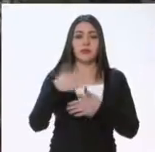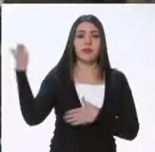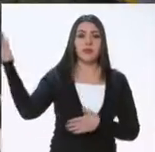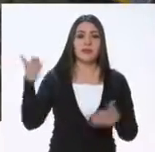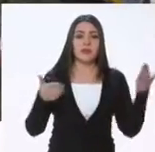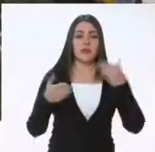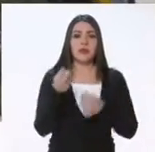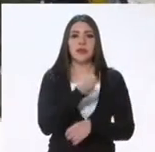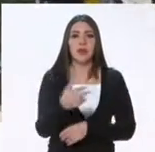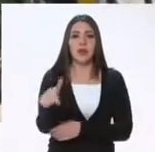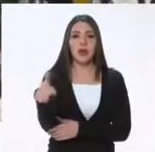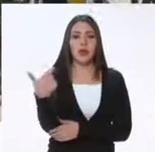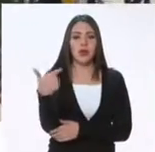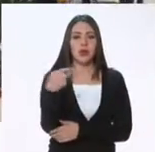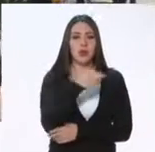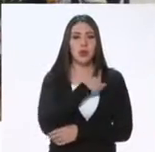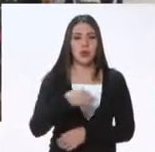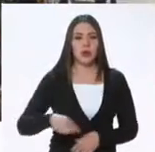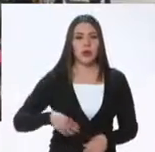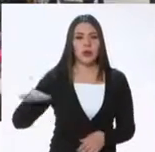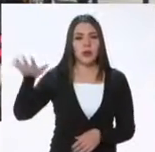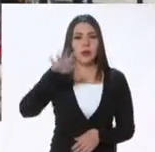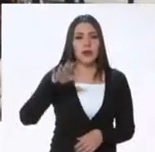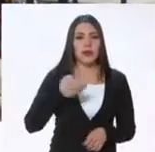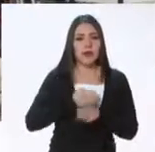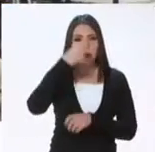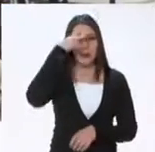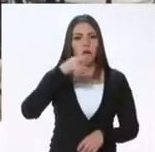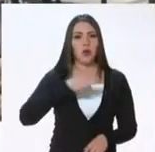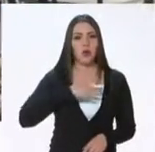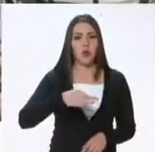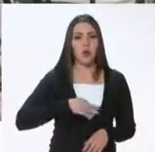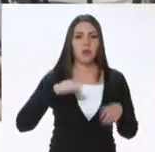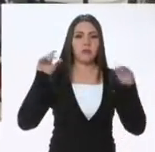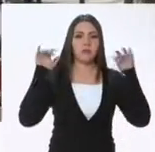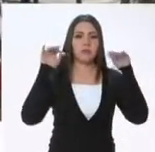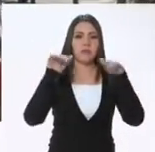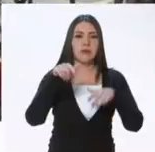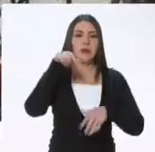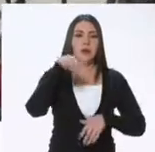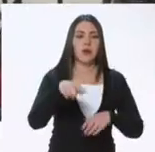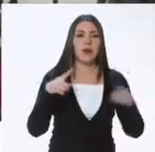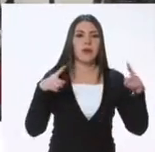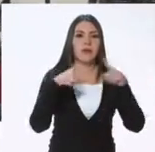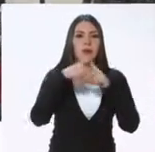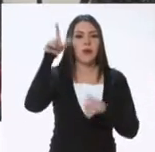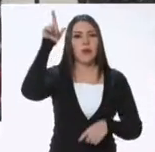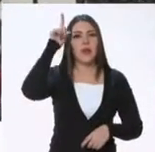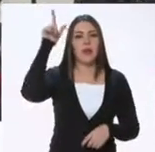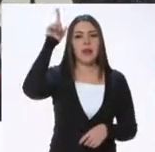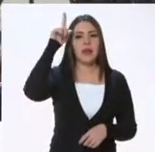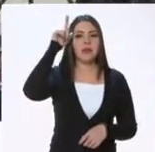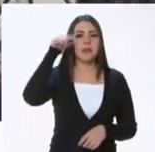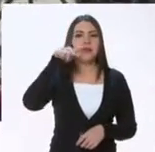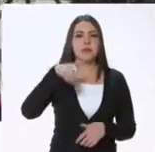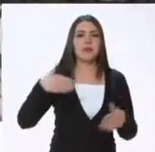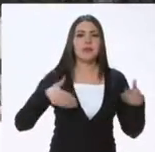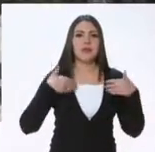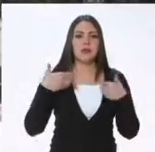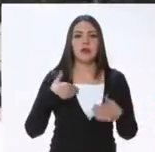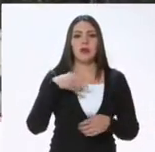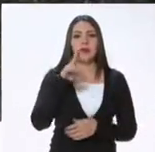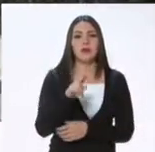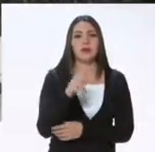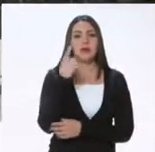municipios de la periferia de Toluca en el Estado de México se dieron cita en la Basílica de Guadalupe. Celebran la 81ª